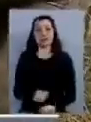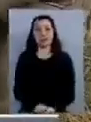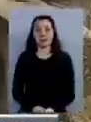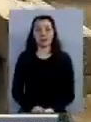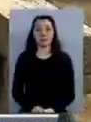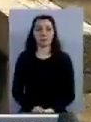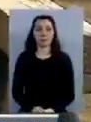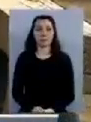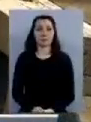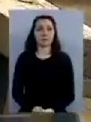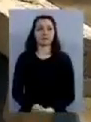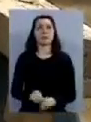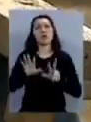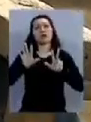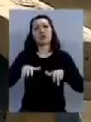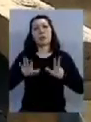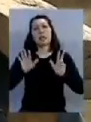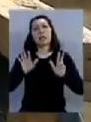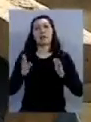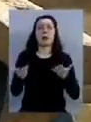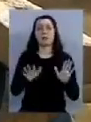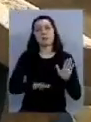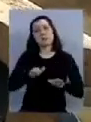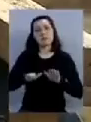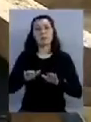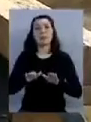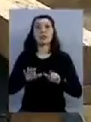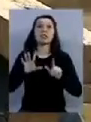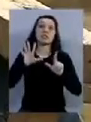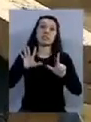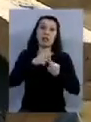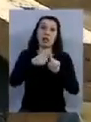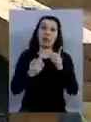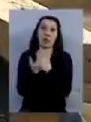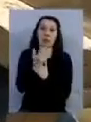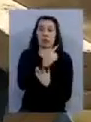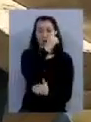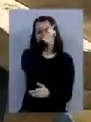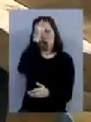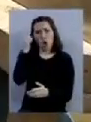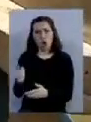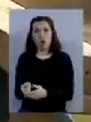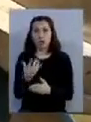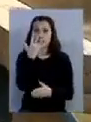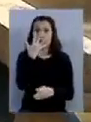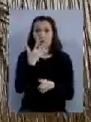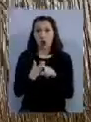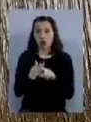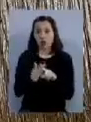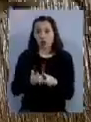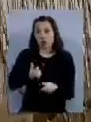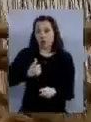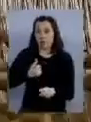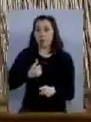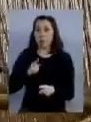que está en mimbre es 8 lucas, pero de las 7 y media de la mañana nos vamos a las 5 y media. Él